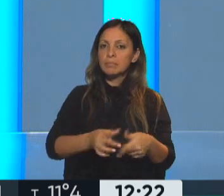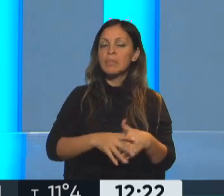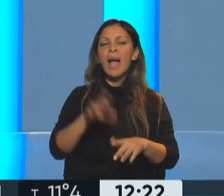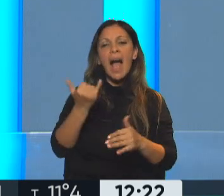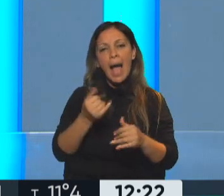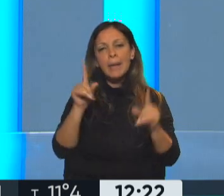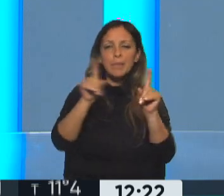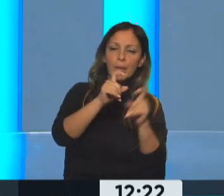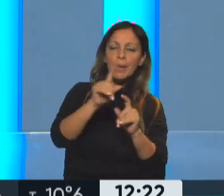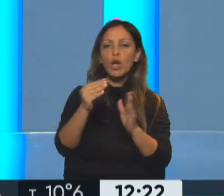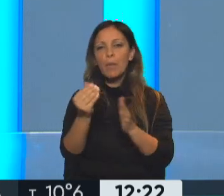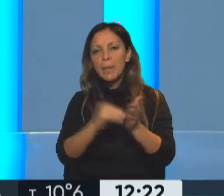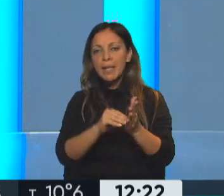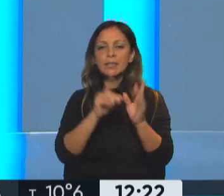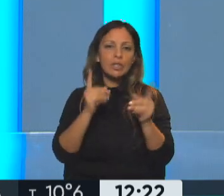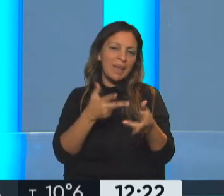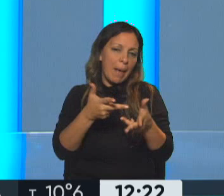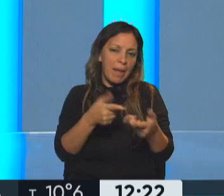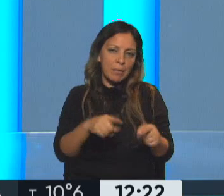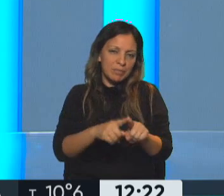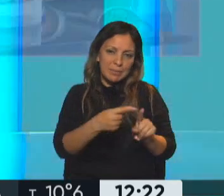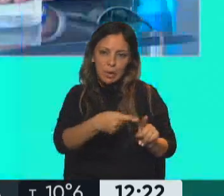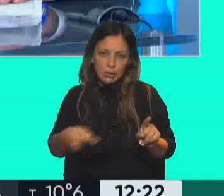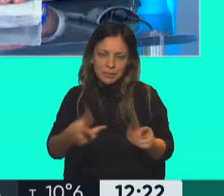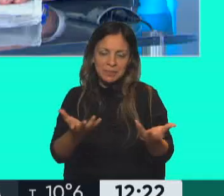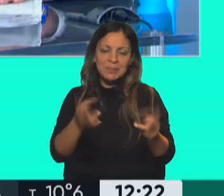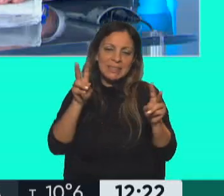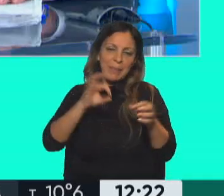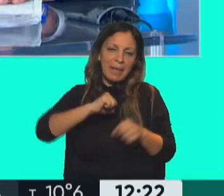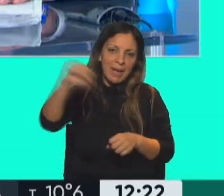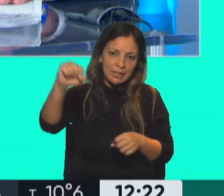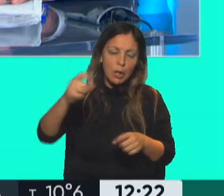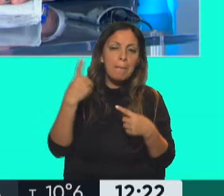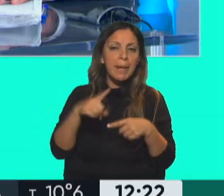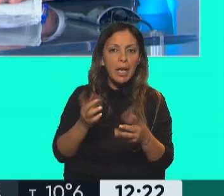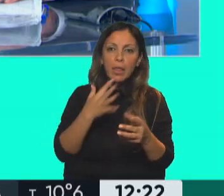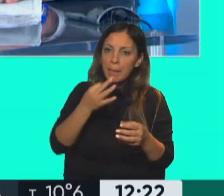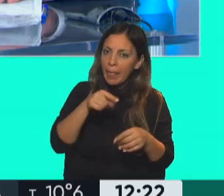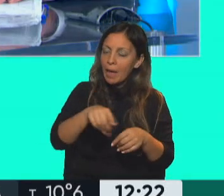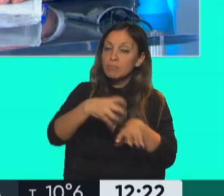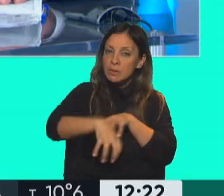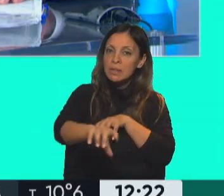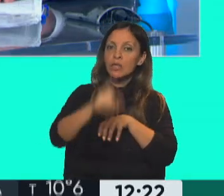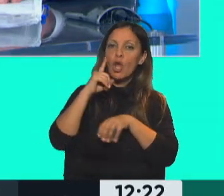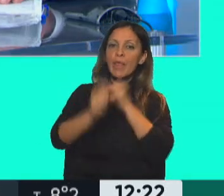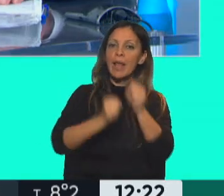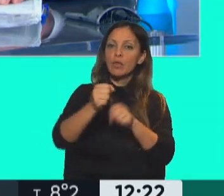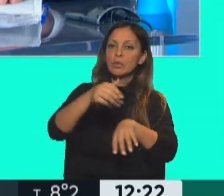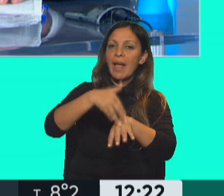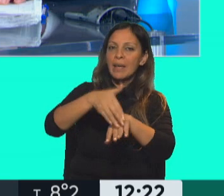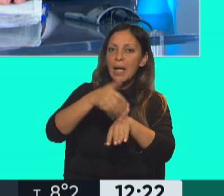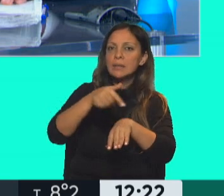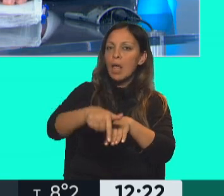con los precios? Siempre también lo mencionamos cada vez que hablamos del tema de inflación, pero la verdad que todo este sector, inclusive calzado, tiene una